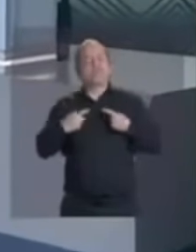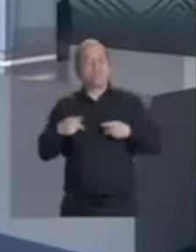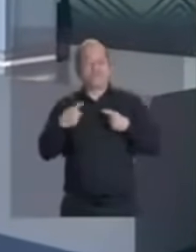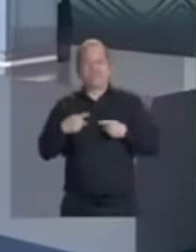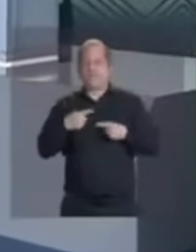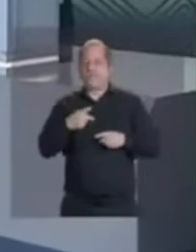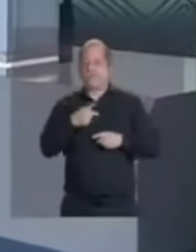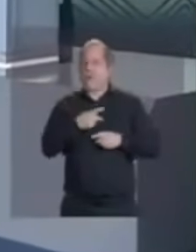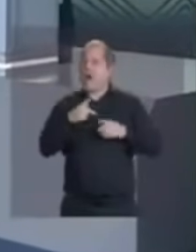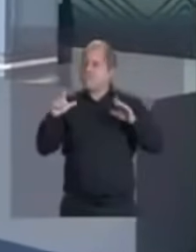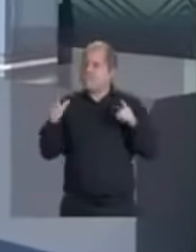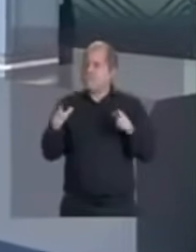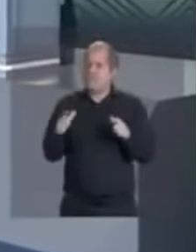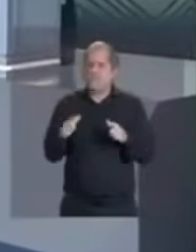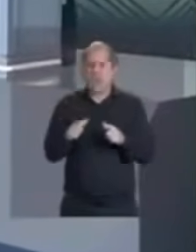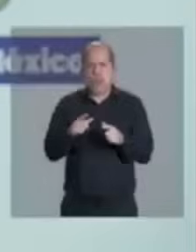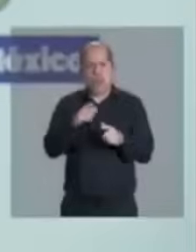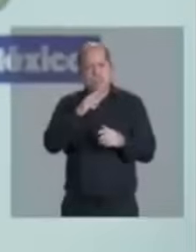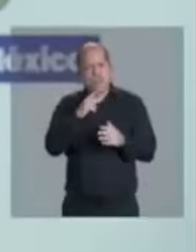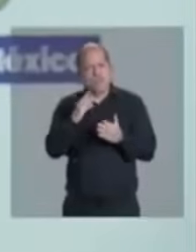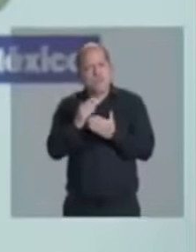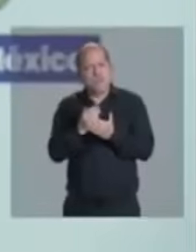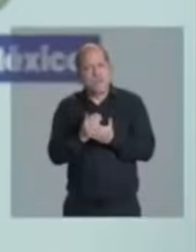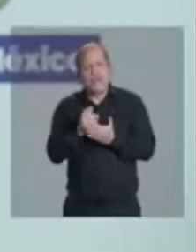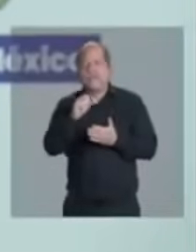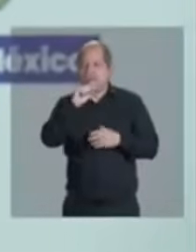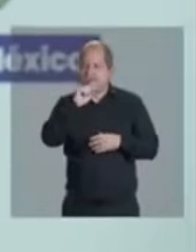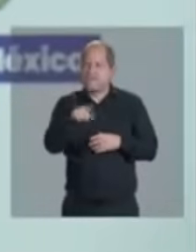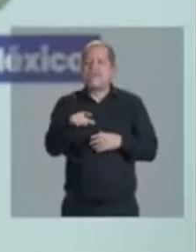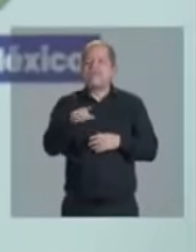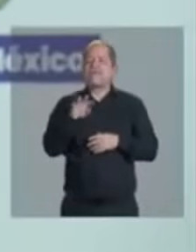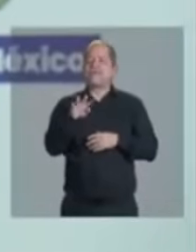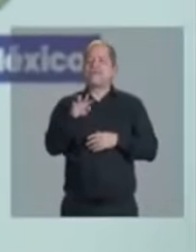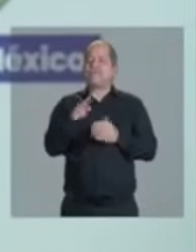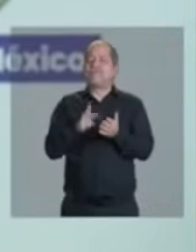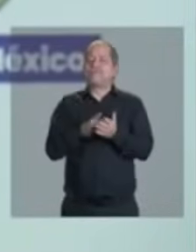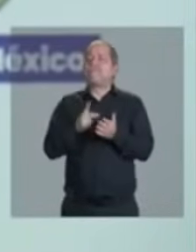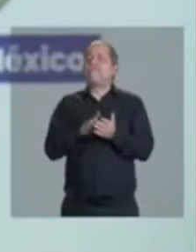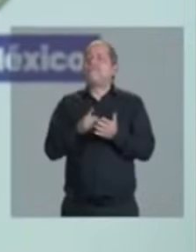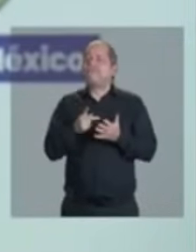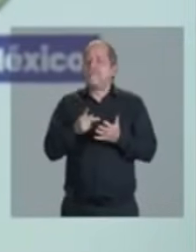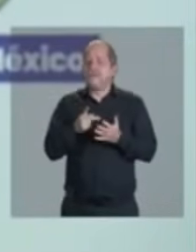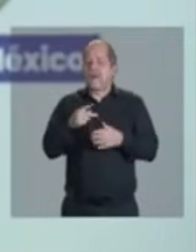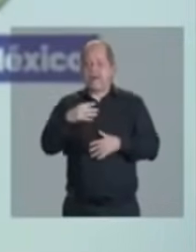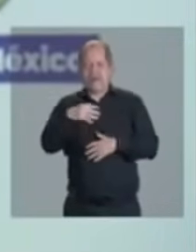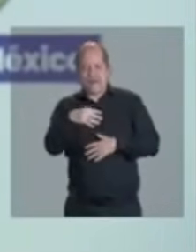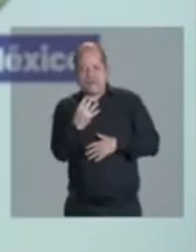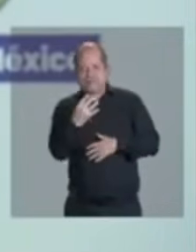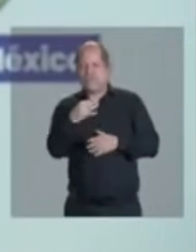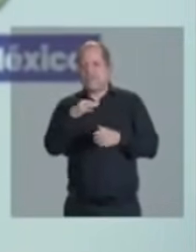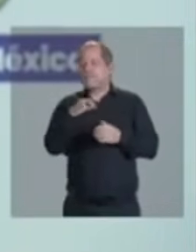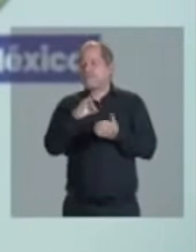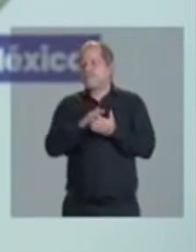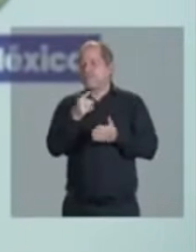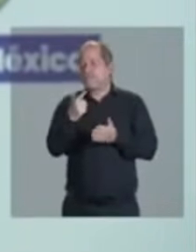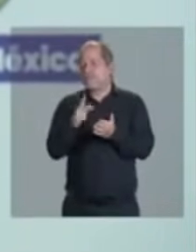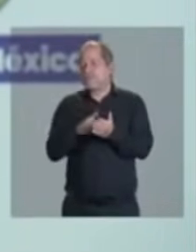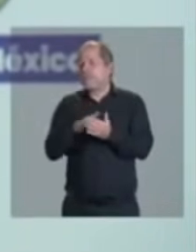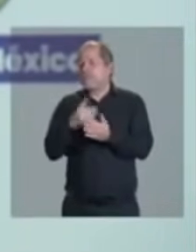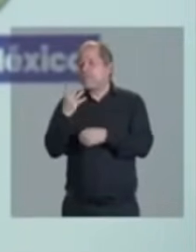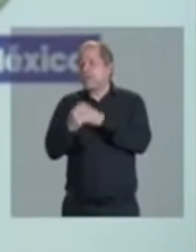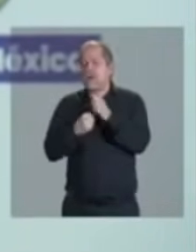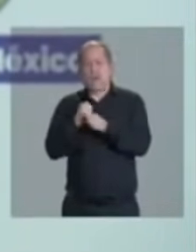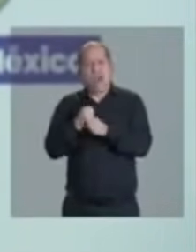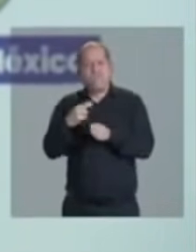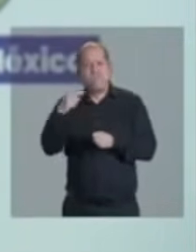la desigualdad de cerca de 19 veces a solamente 14.7 veces en solo 4 años. Es decir,